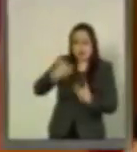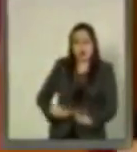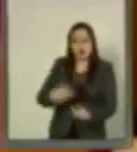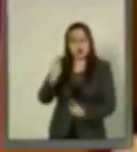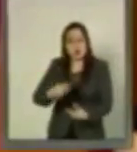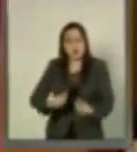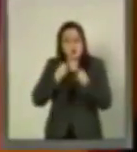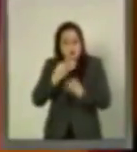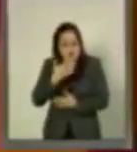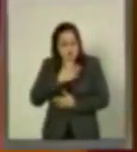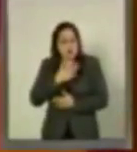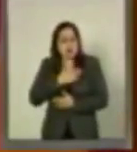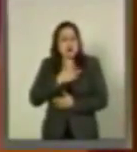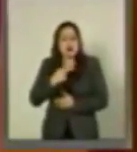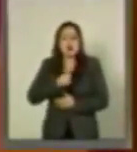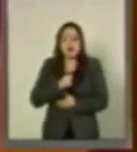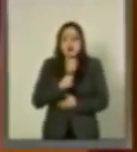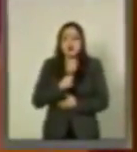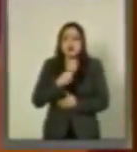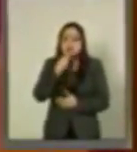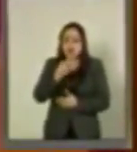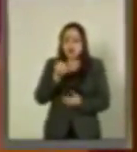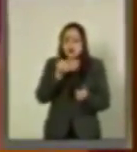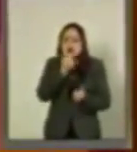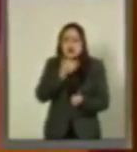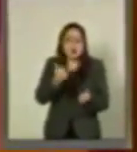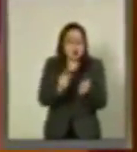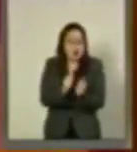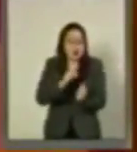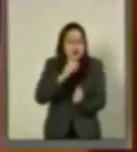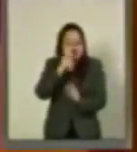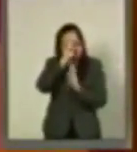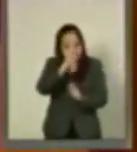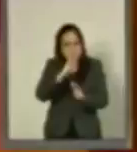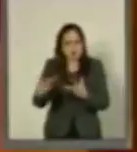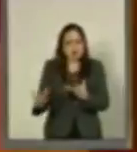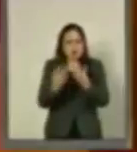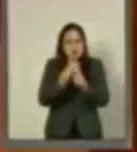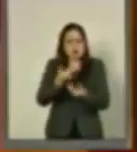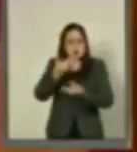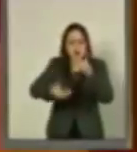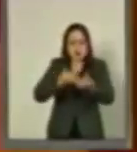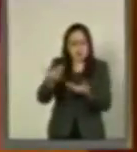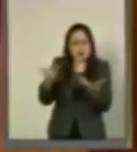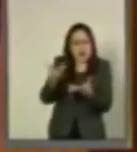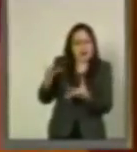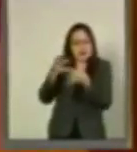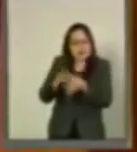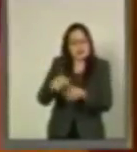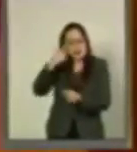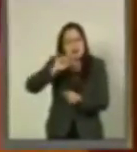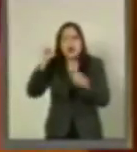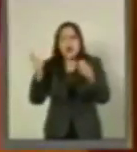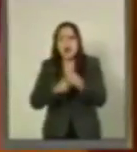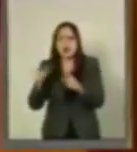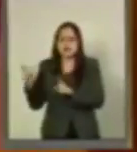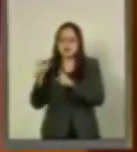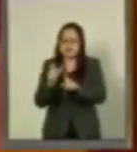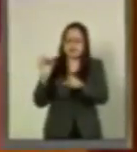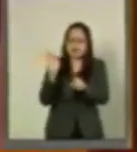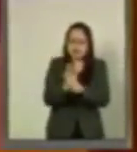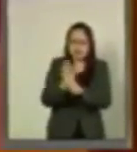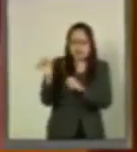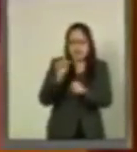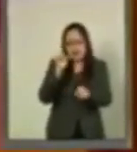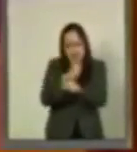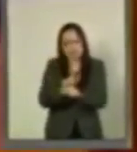yo le diría con mucho respeto, hagamos un procedimiento para, si es necesario, dar la protección